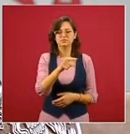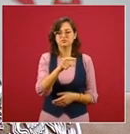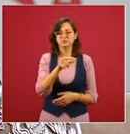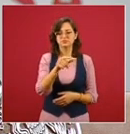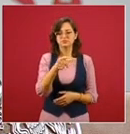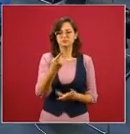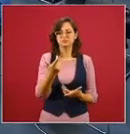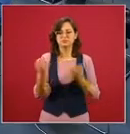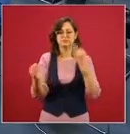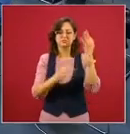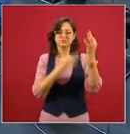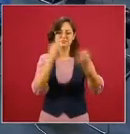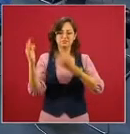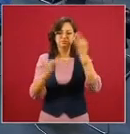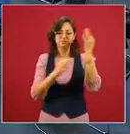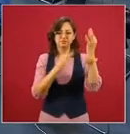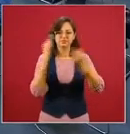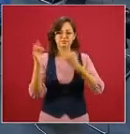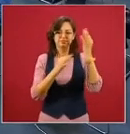Campaña, ¿no?,